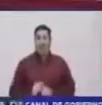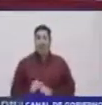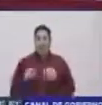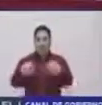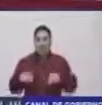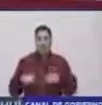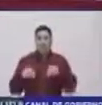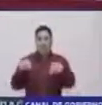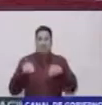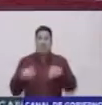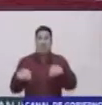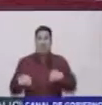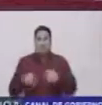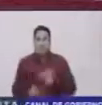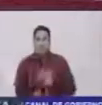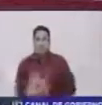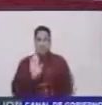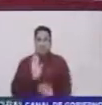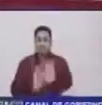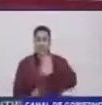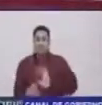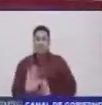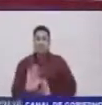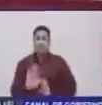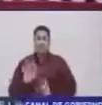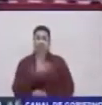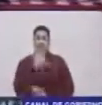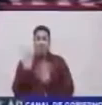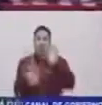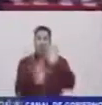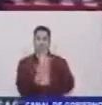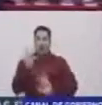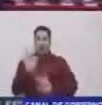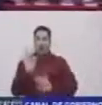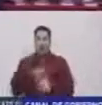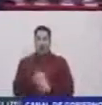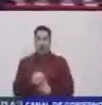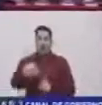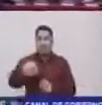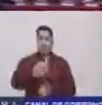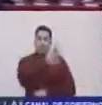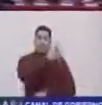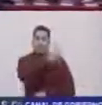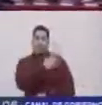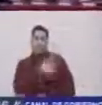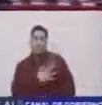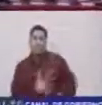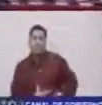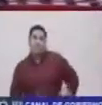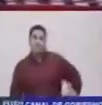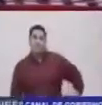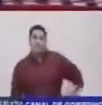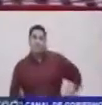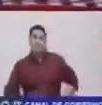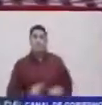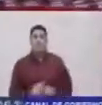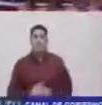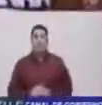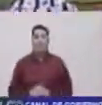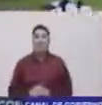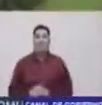nkiban kiem, nkiban pot, nkiban teknikah anetra sot chakstoy.